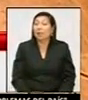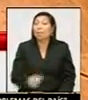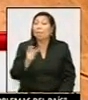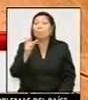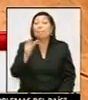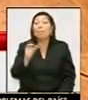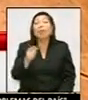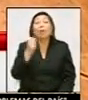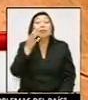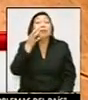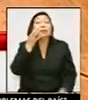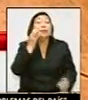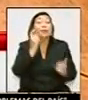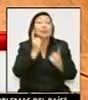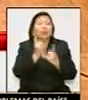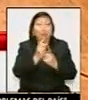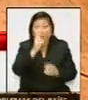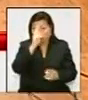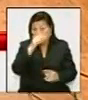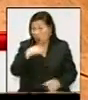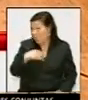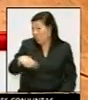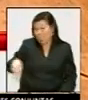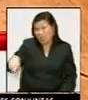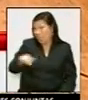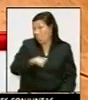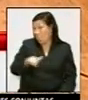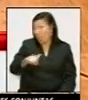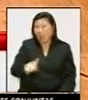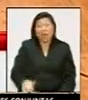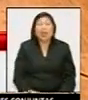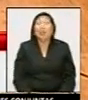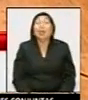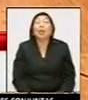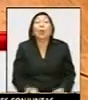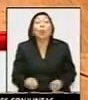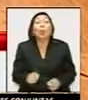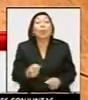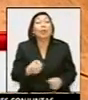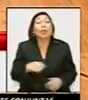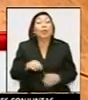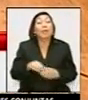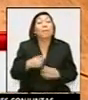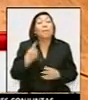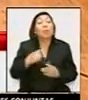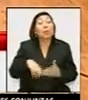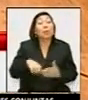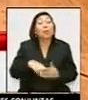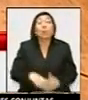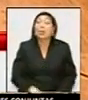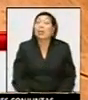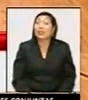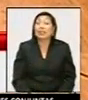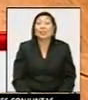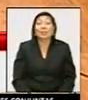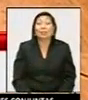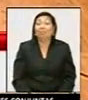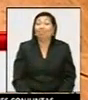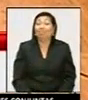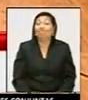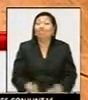personalmente, porque nos merecemos también el respeto nosotros, los congresistas. Aún más, nosotros somos elegidos por el pueblo, y creo